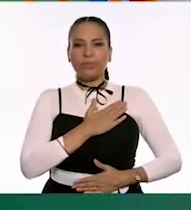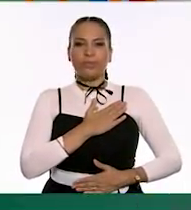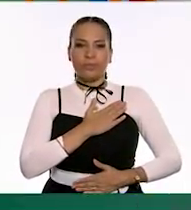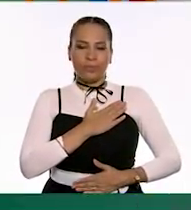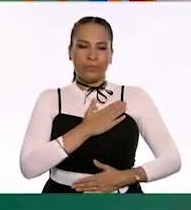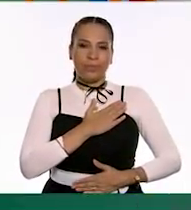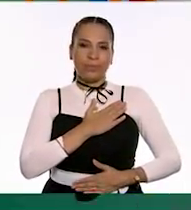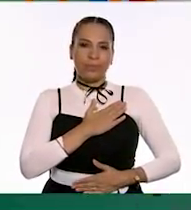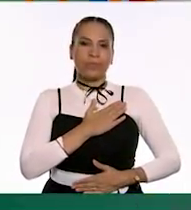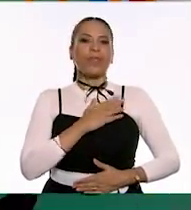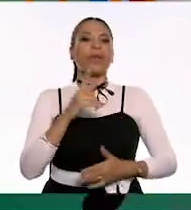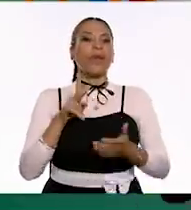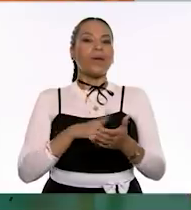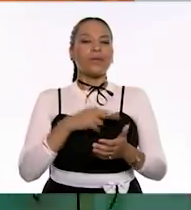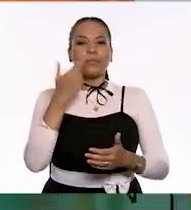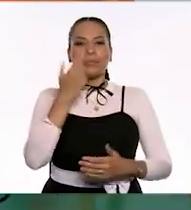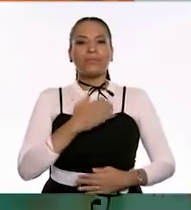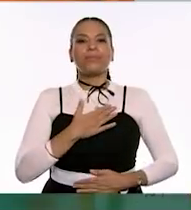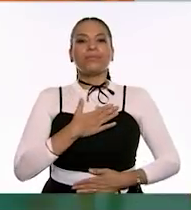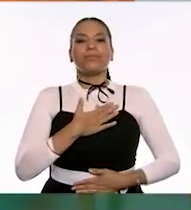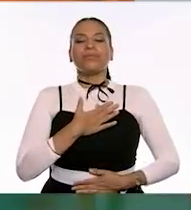ombligo. Nuevamente respiramos